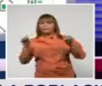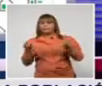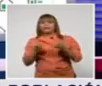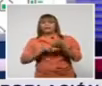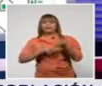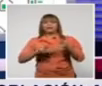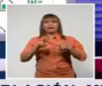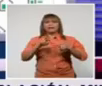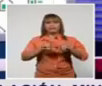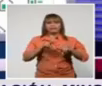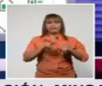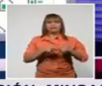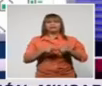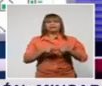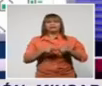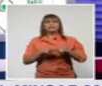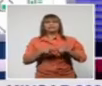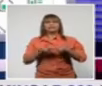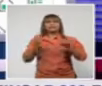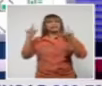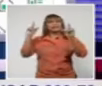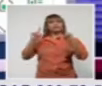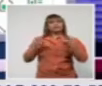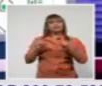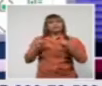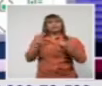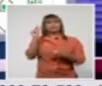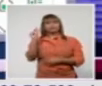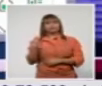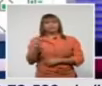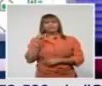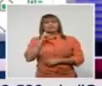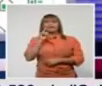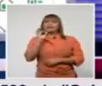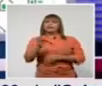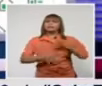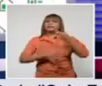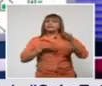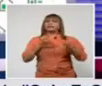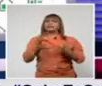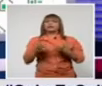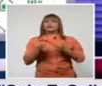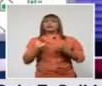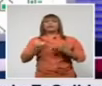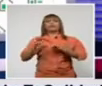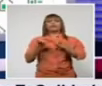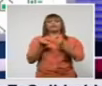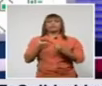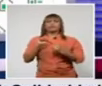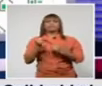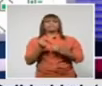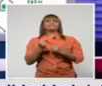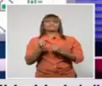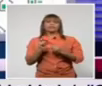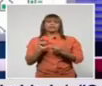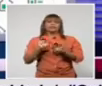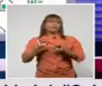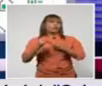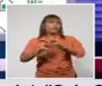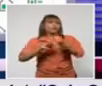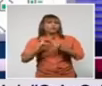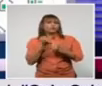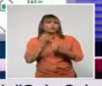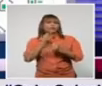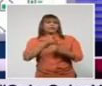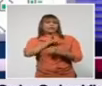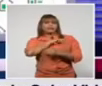a la disminución de los casos y ello evidenciaba una tendencia al control. Un control al que se refirió también en la jornada de